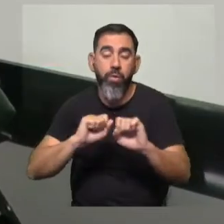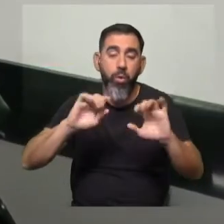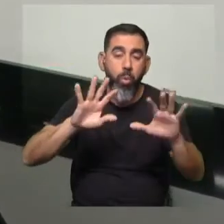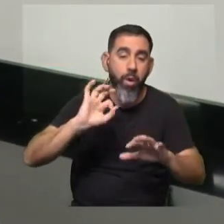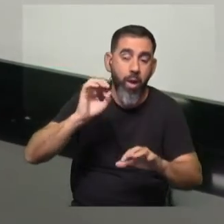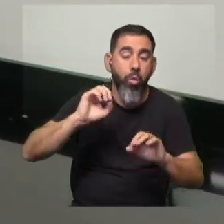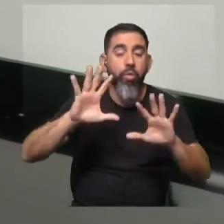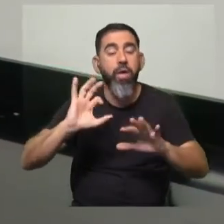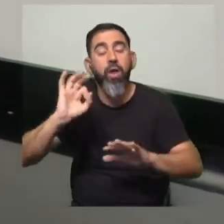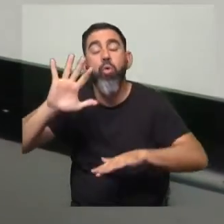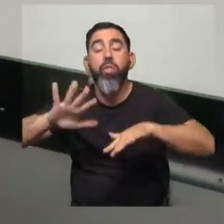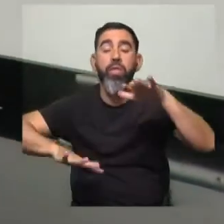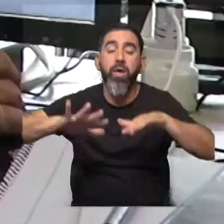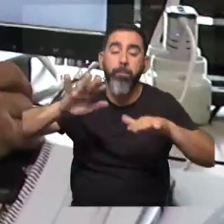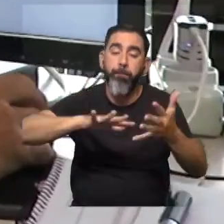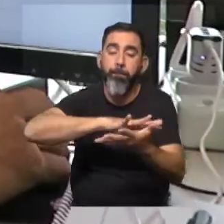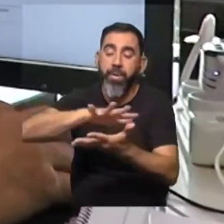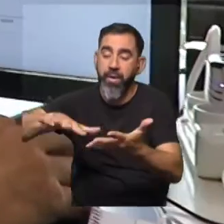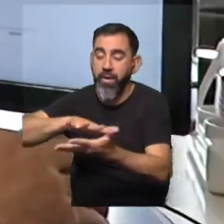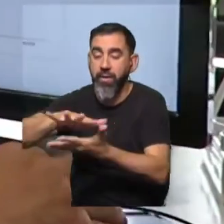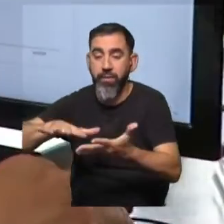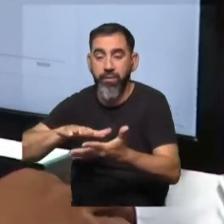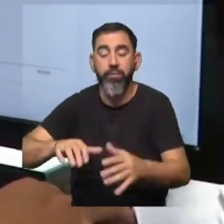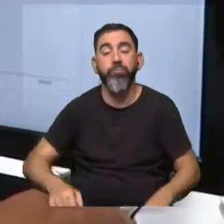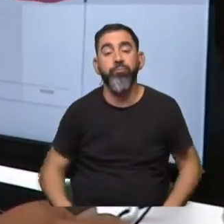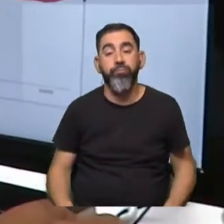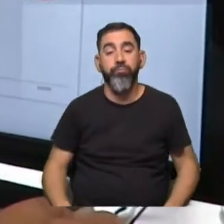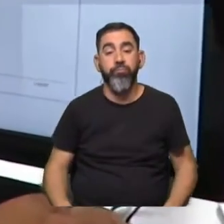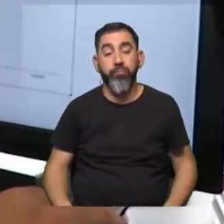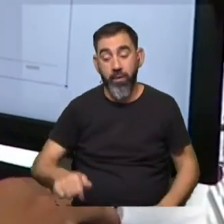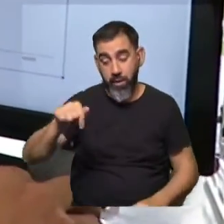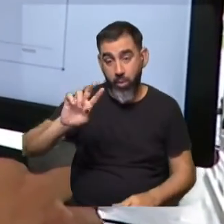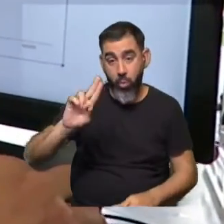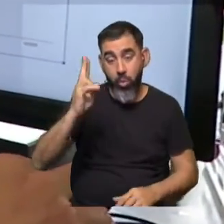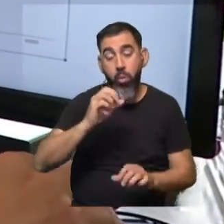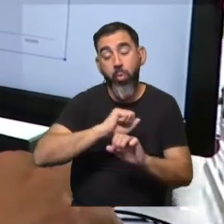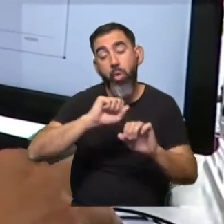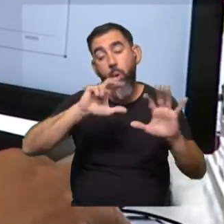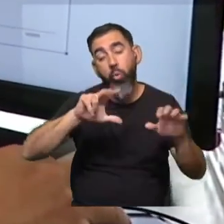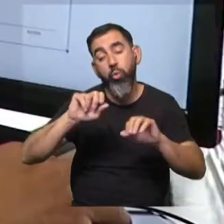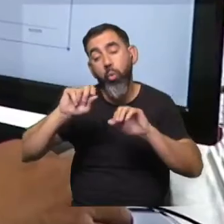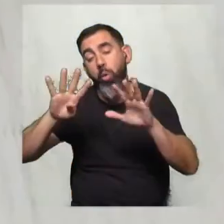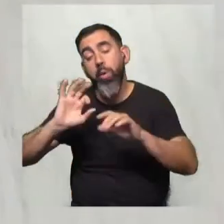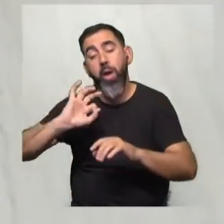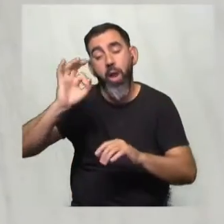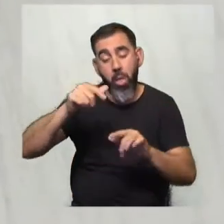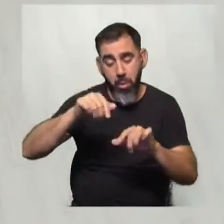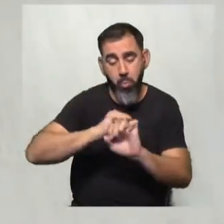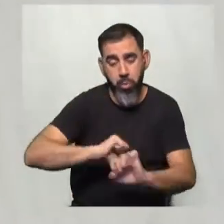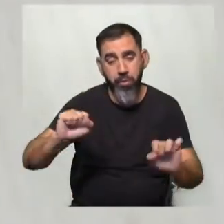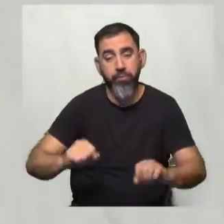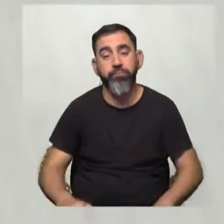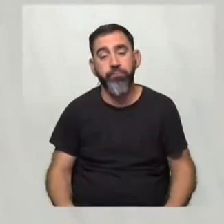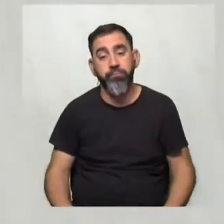grados, depende de la región en donde nos encontremos. Aquí en Uruguay puede ser del 8 o 9 grados perfectamente. Y